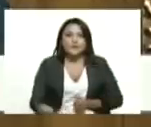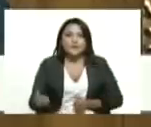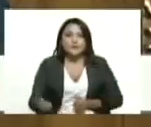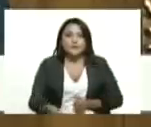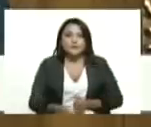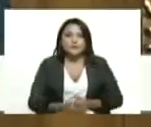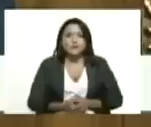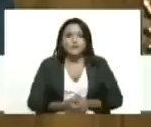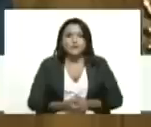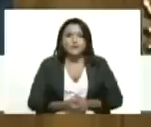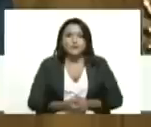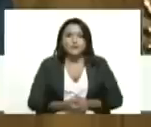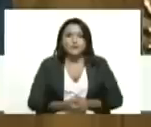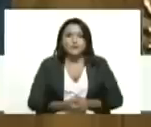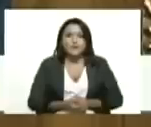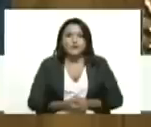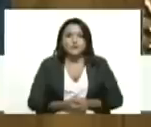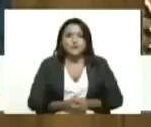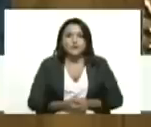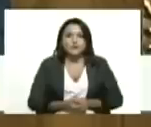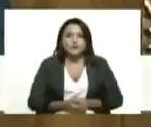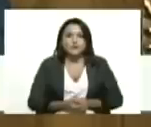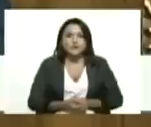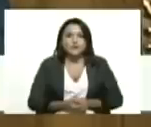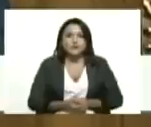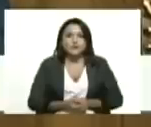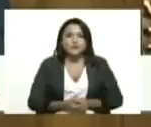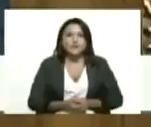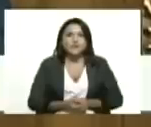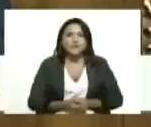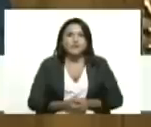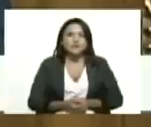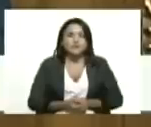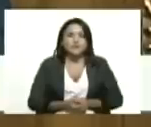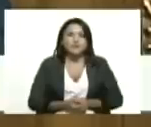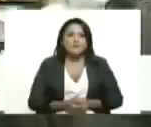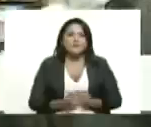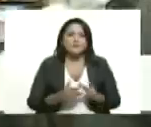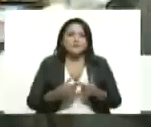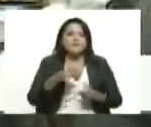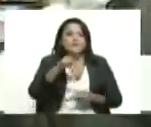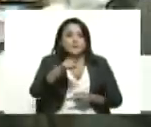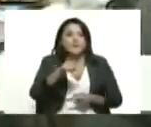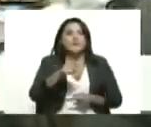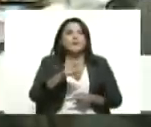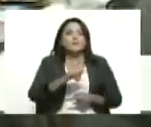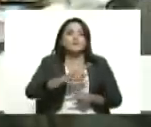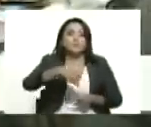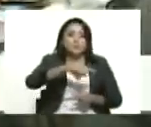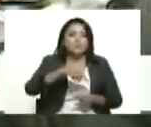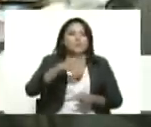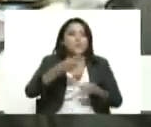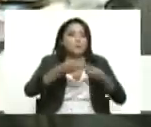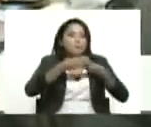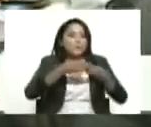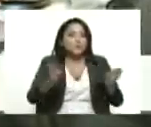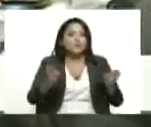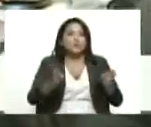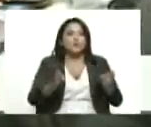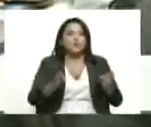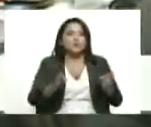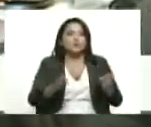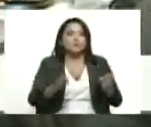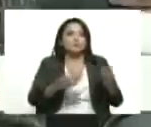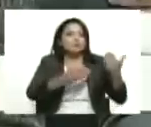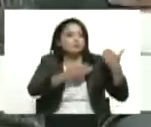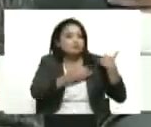pena. Artículo tercero, todo individuo puede acusar a los funcionarios públicos del delito que